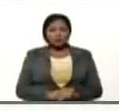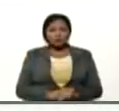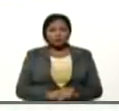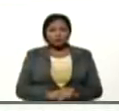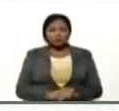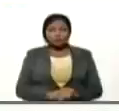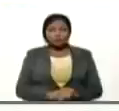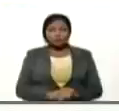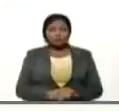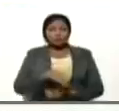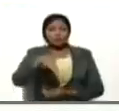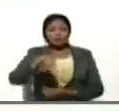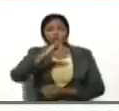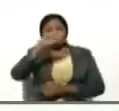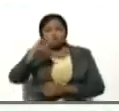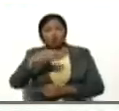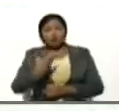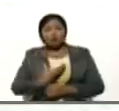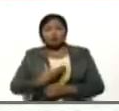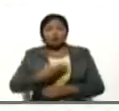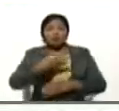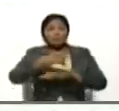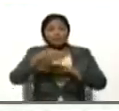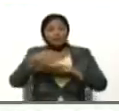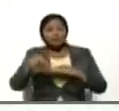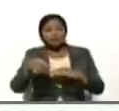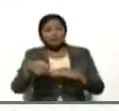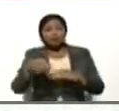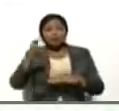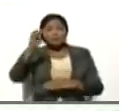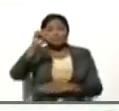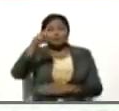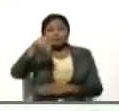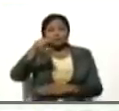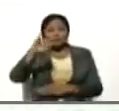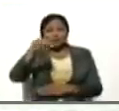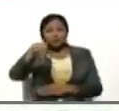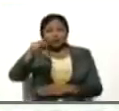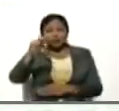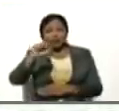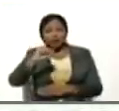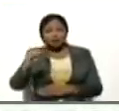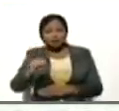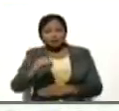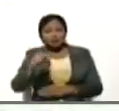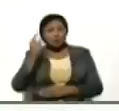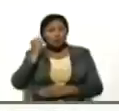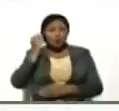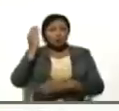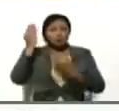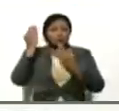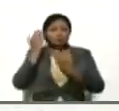Estado Zulia, Alcaldía del Municipio Machiques de Perijá, Betty Cifuentes.